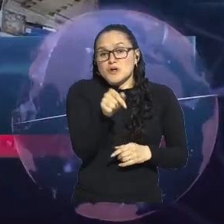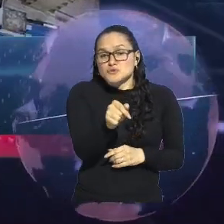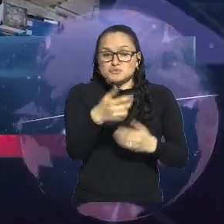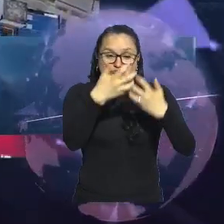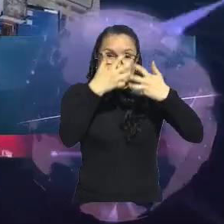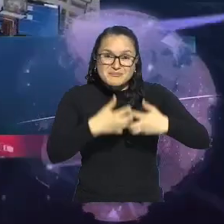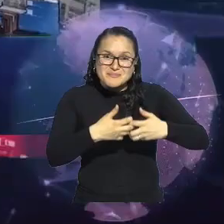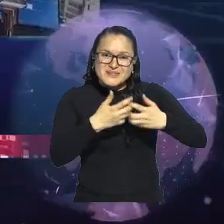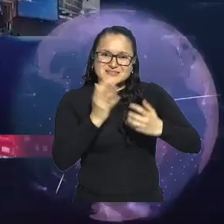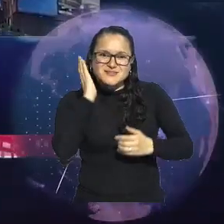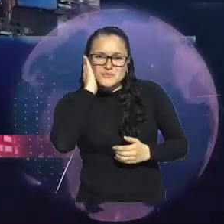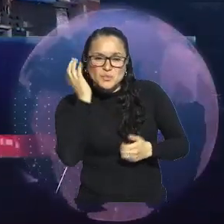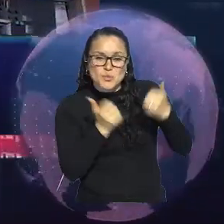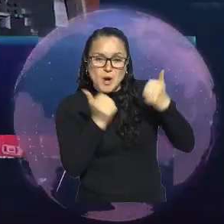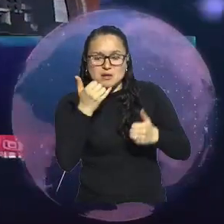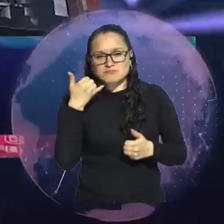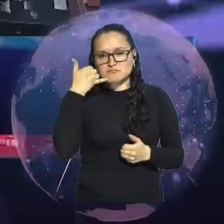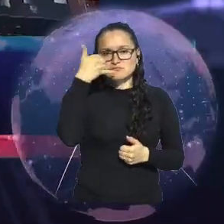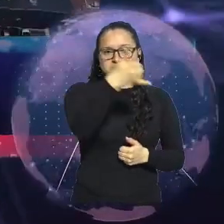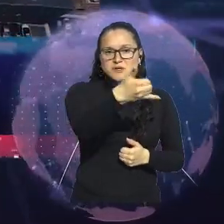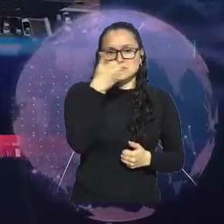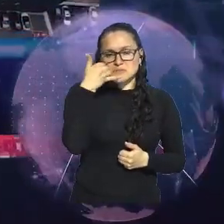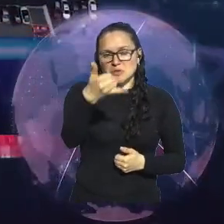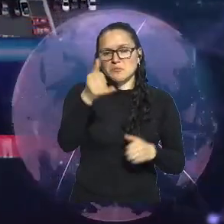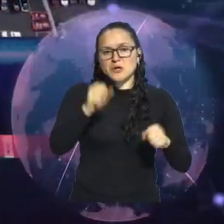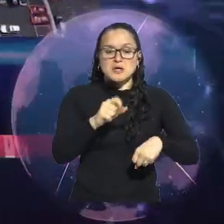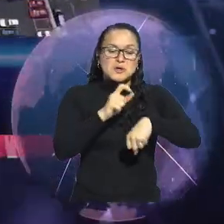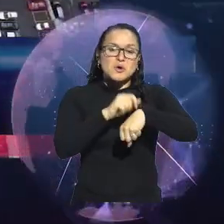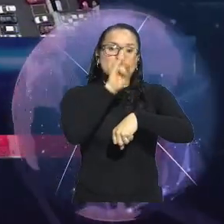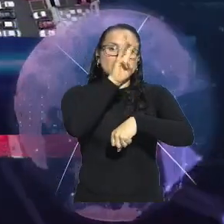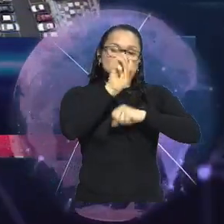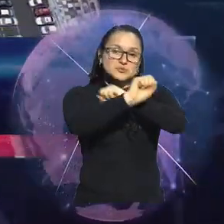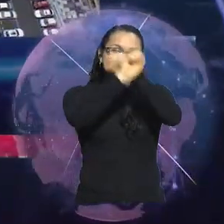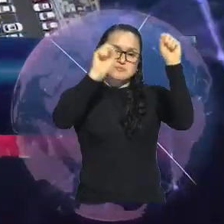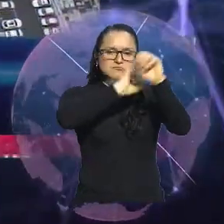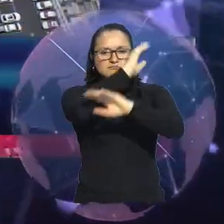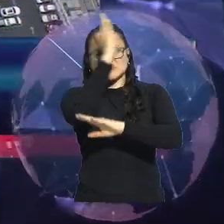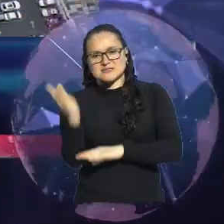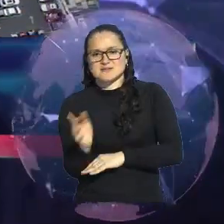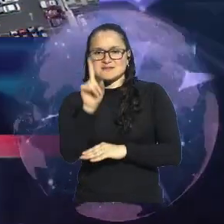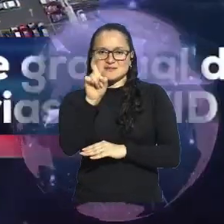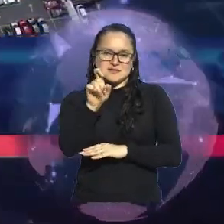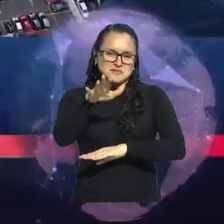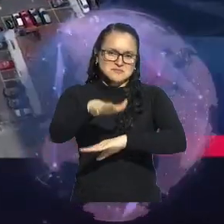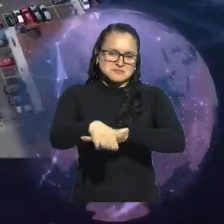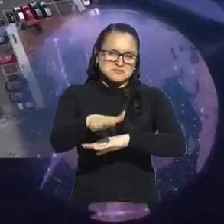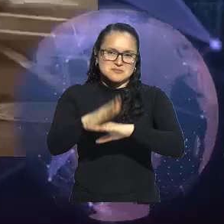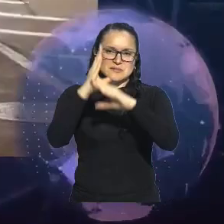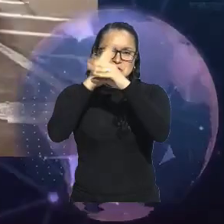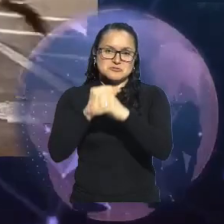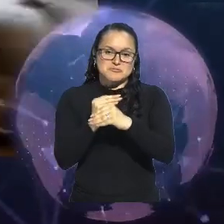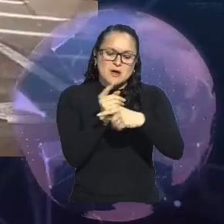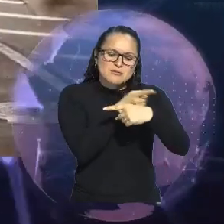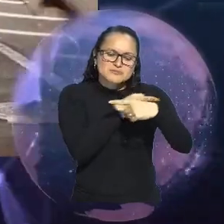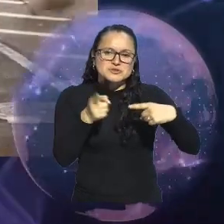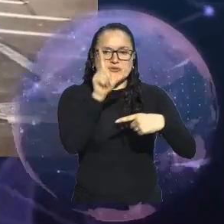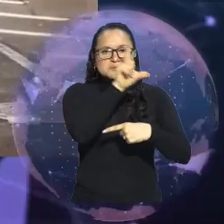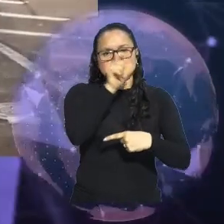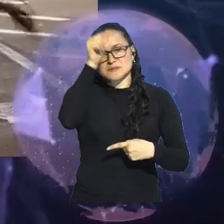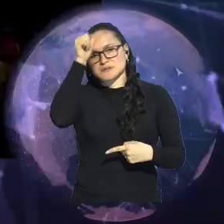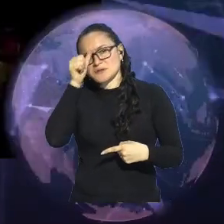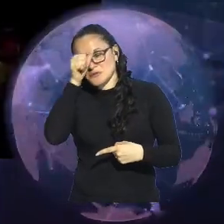del operador entre las 8 am y las 6 pm los siete días de la semana garantizando